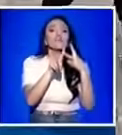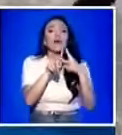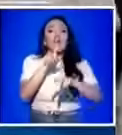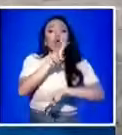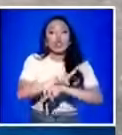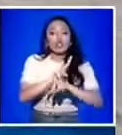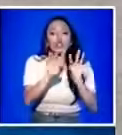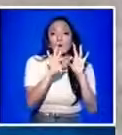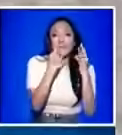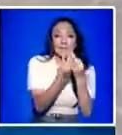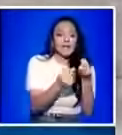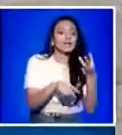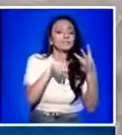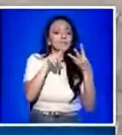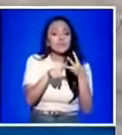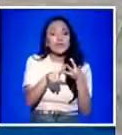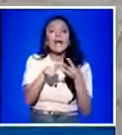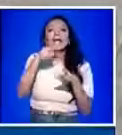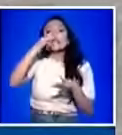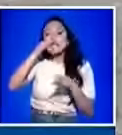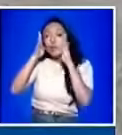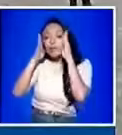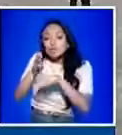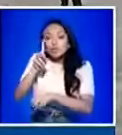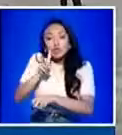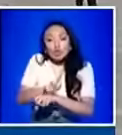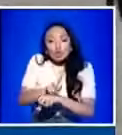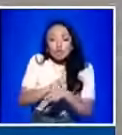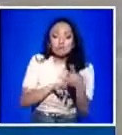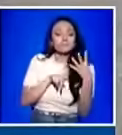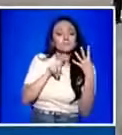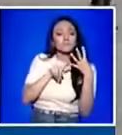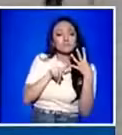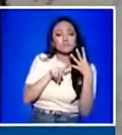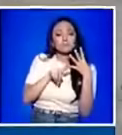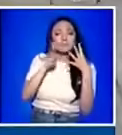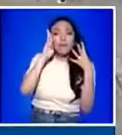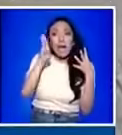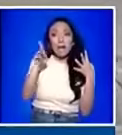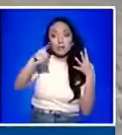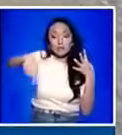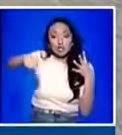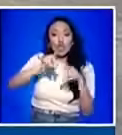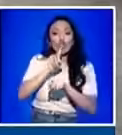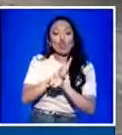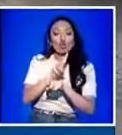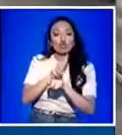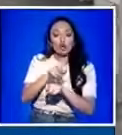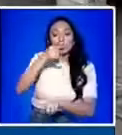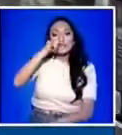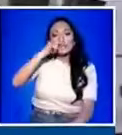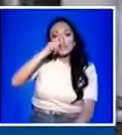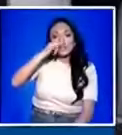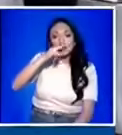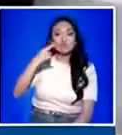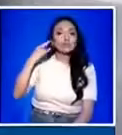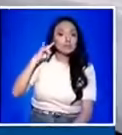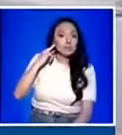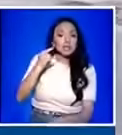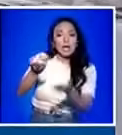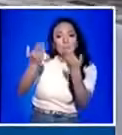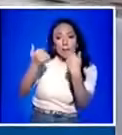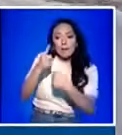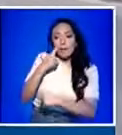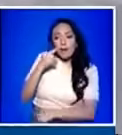medicina familiar, tenemos pediatría. Van a atender nuestros pediatras a los niños y niñas que vengan con